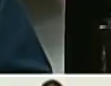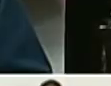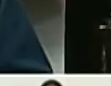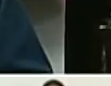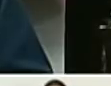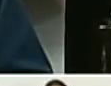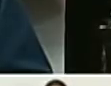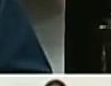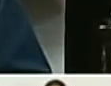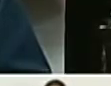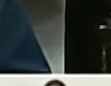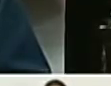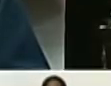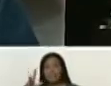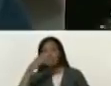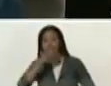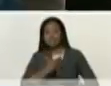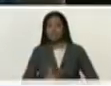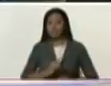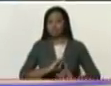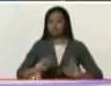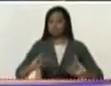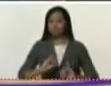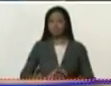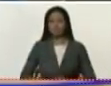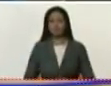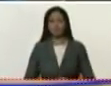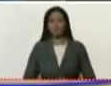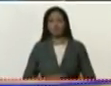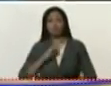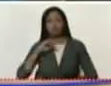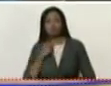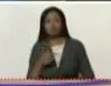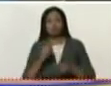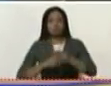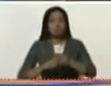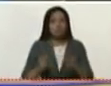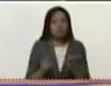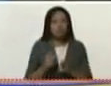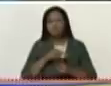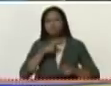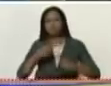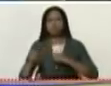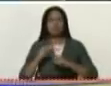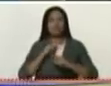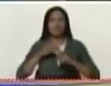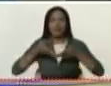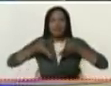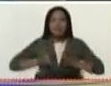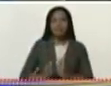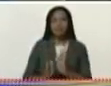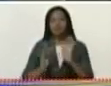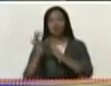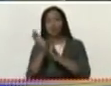2019. 23 de diciembre. Estamos a pocas horas de la llegada del niño Jesús,